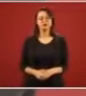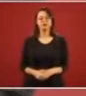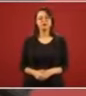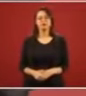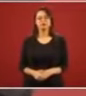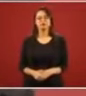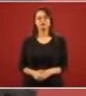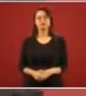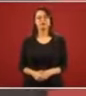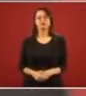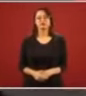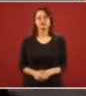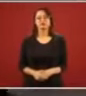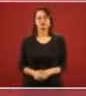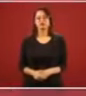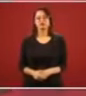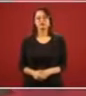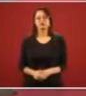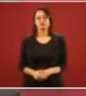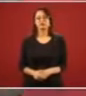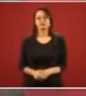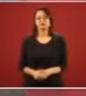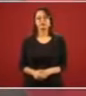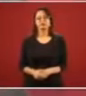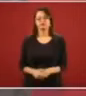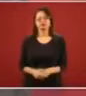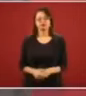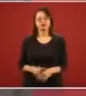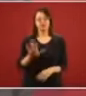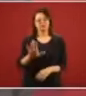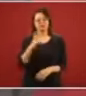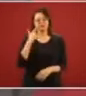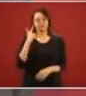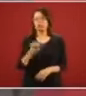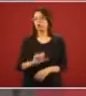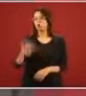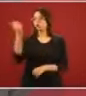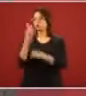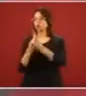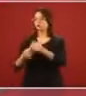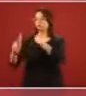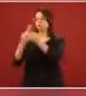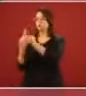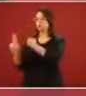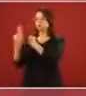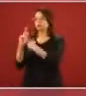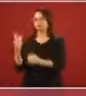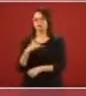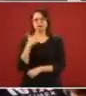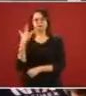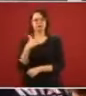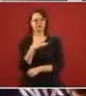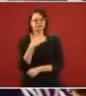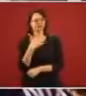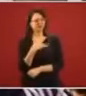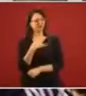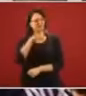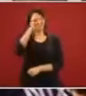les llamaba la atención, me preguntaban, en otras partes del mundo, de cómo una rifa de un